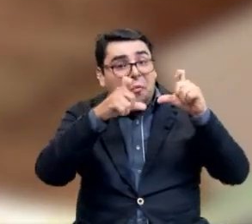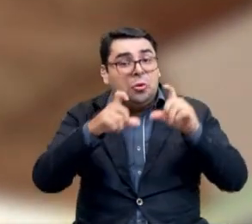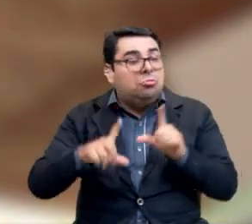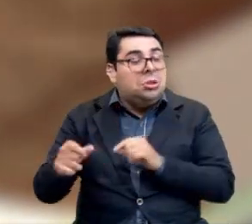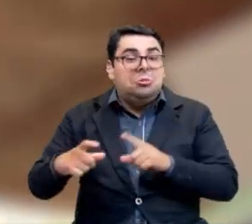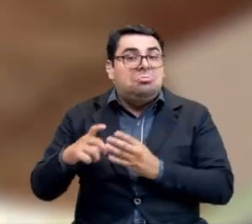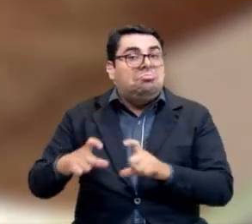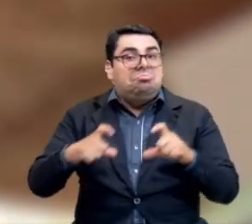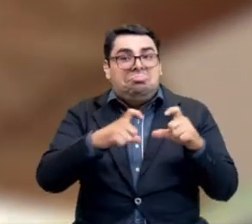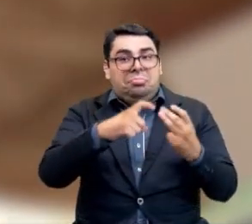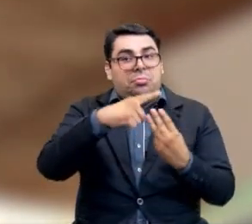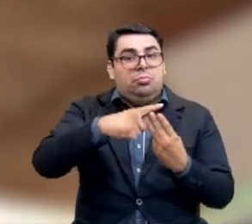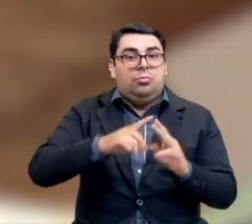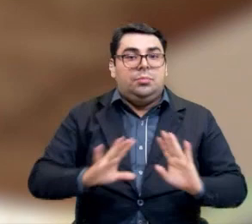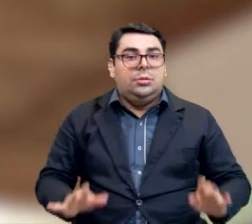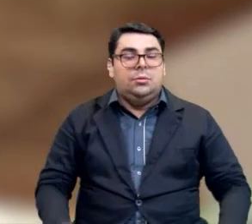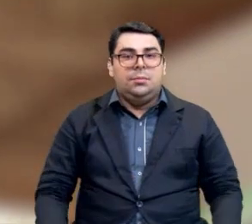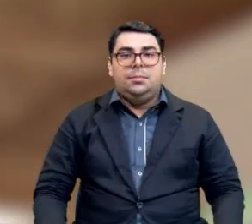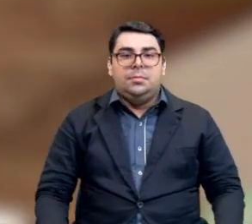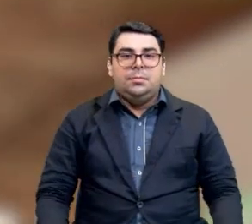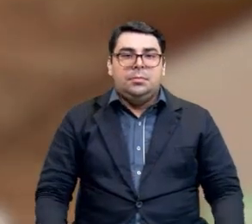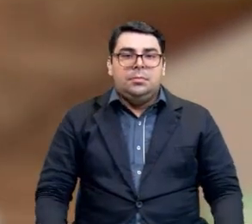licencia.